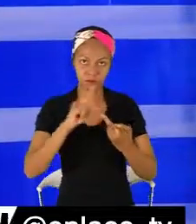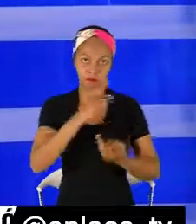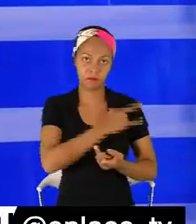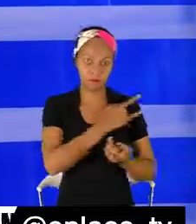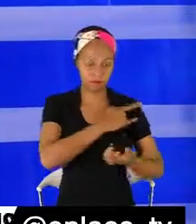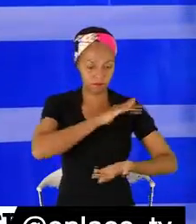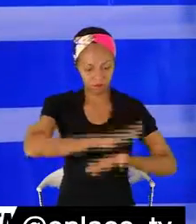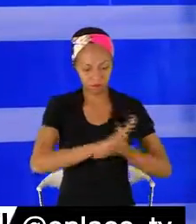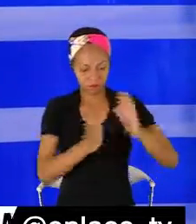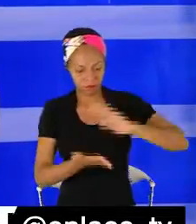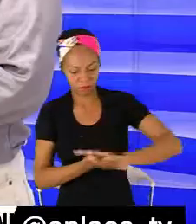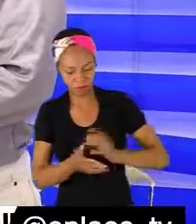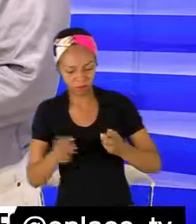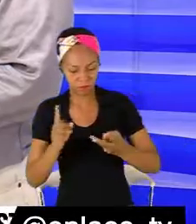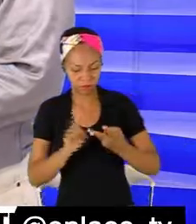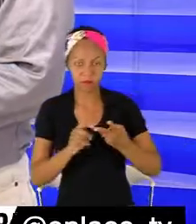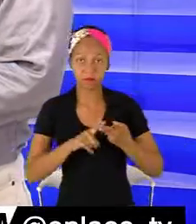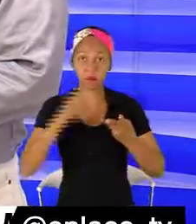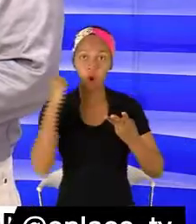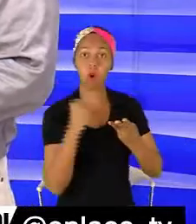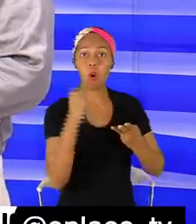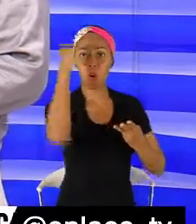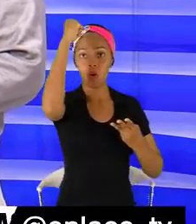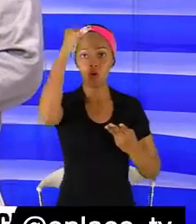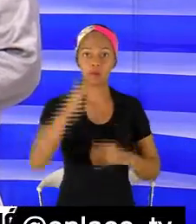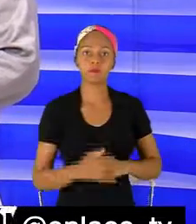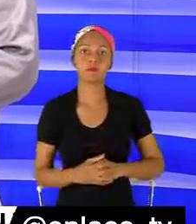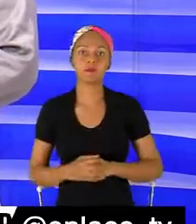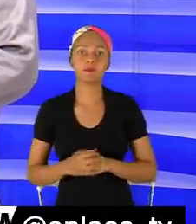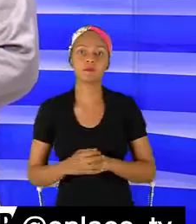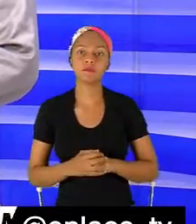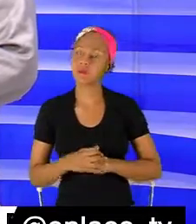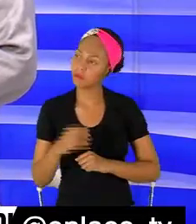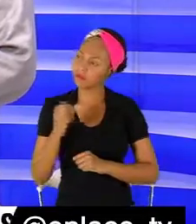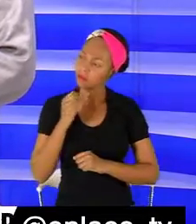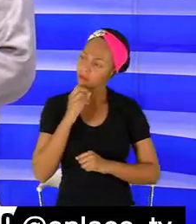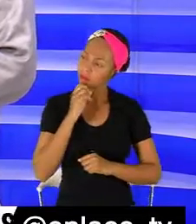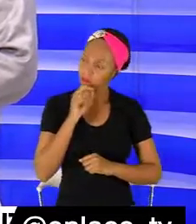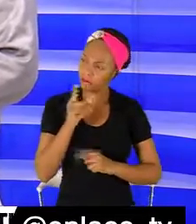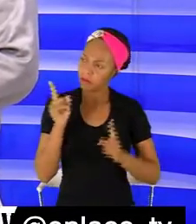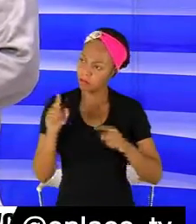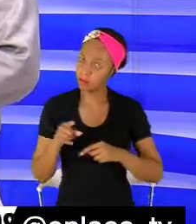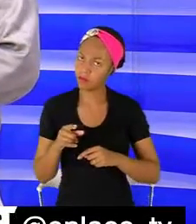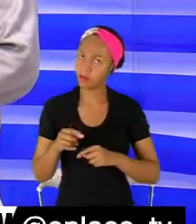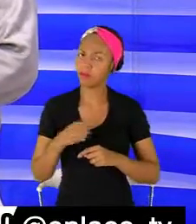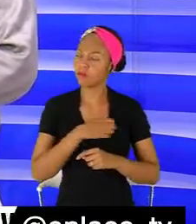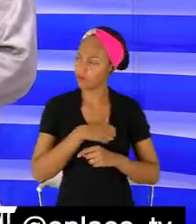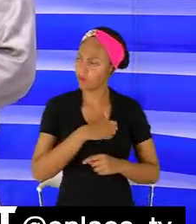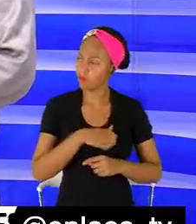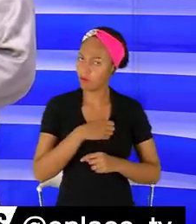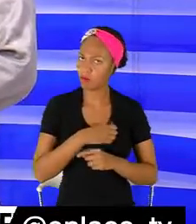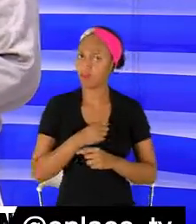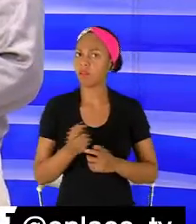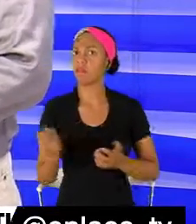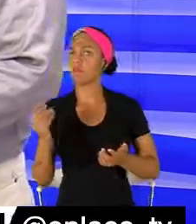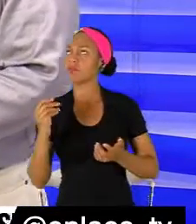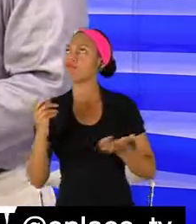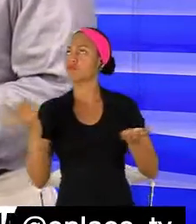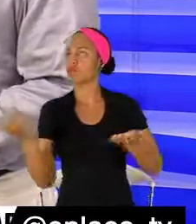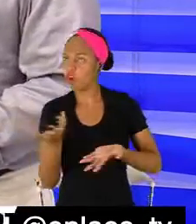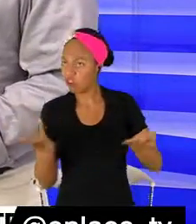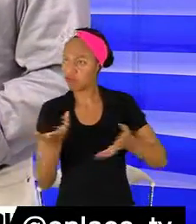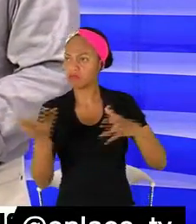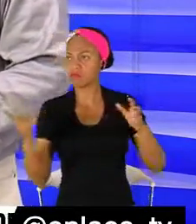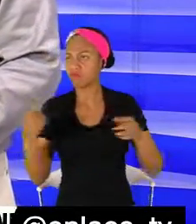USO Nacional. Bueno, ya Pablo, para finalizar, hagámosle la invitación a todos los televidentes, reiterar dónde será la actividad,